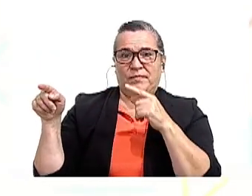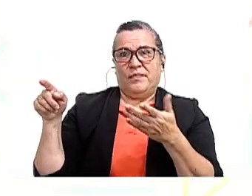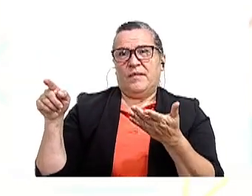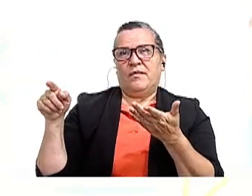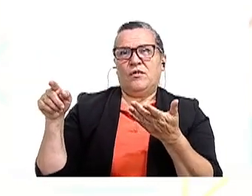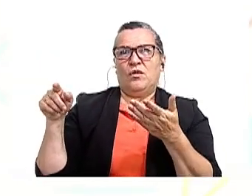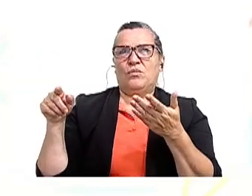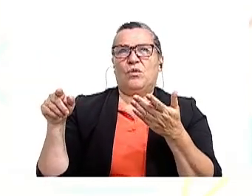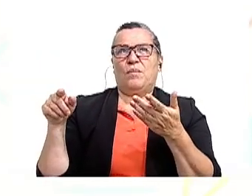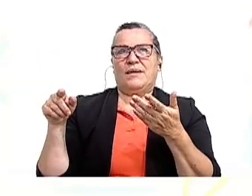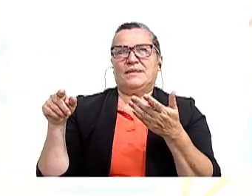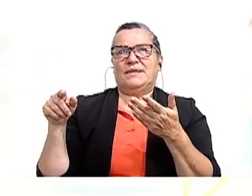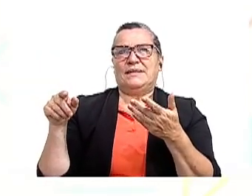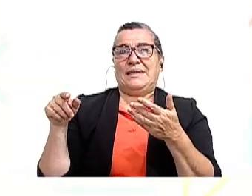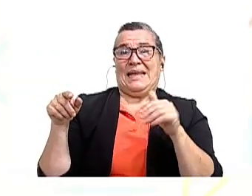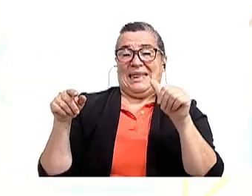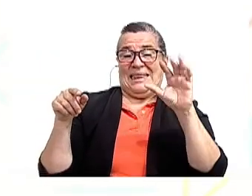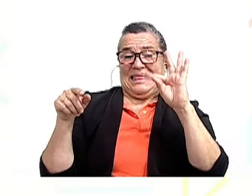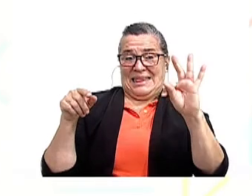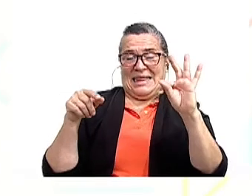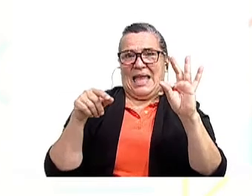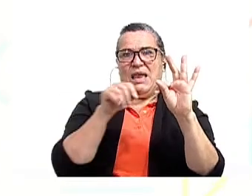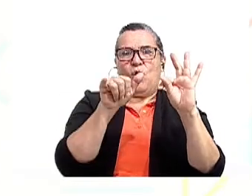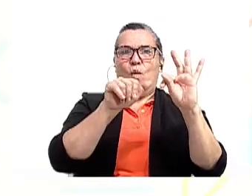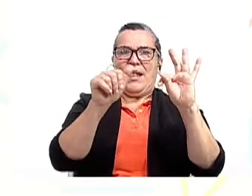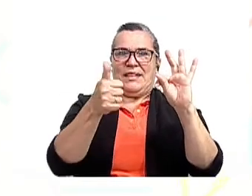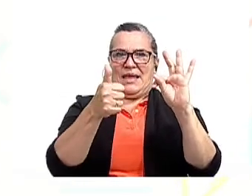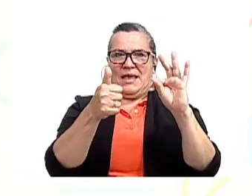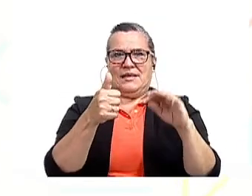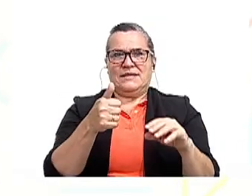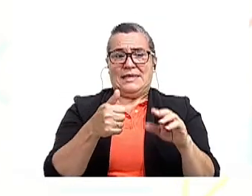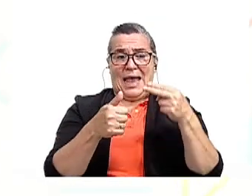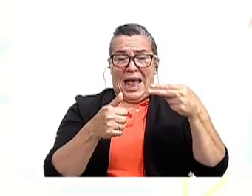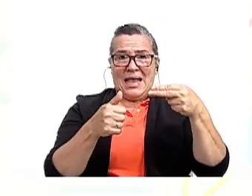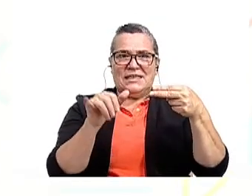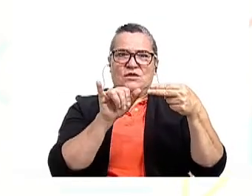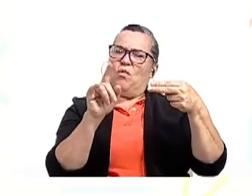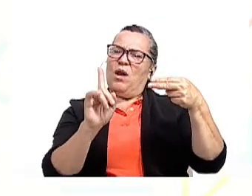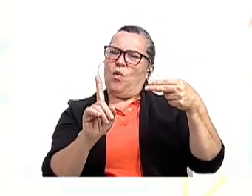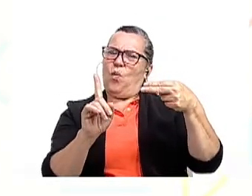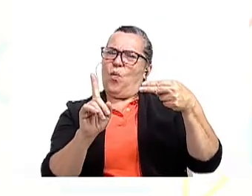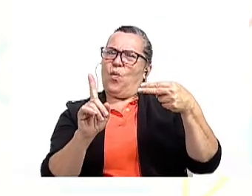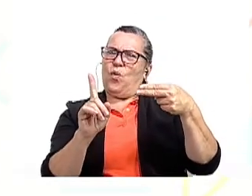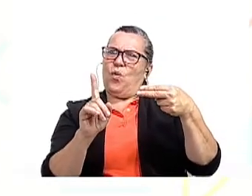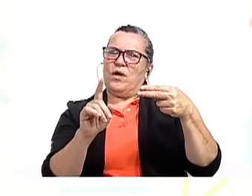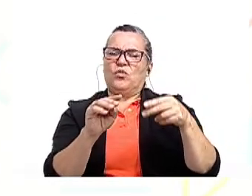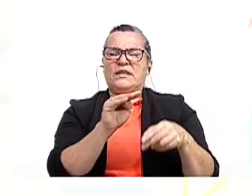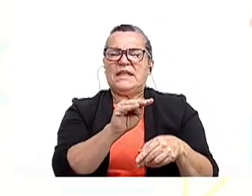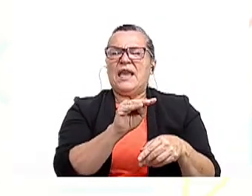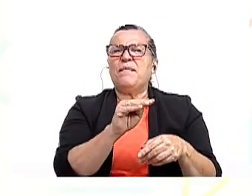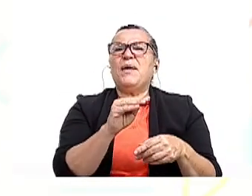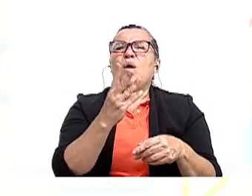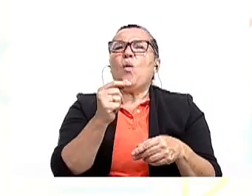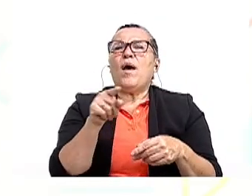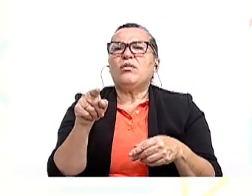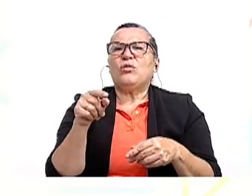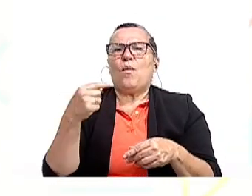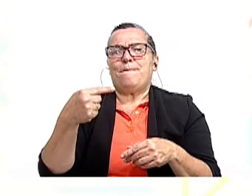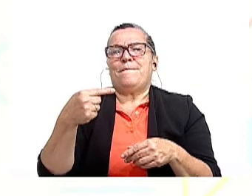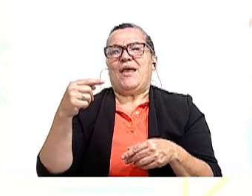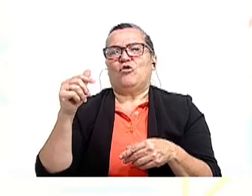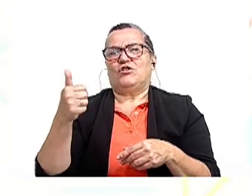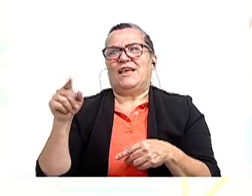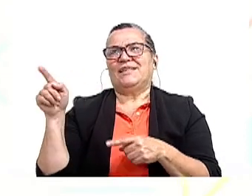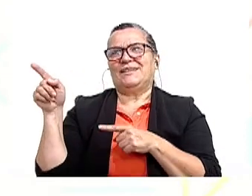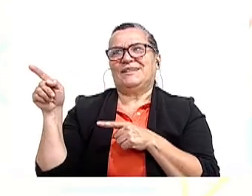vamos a sustituir por 10. Y en lugar de h, sustituimos por 1. Despejando m, obtenemos que m es igual a